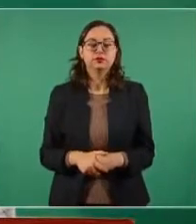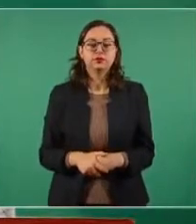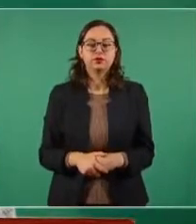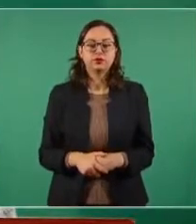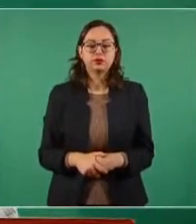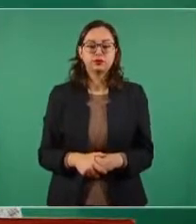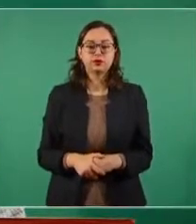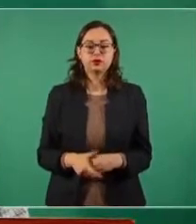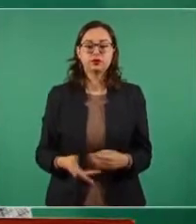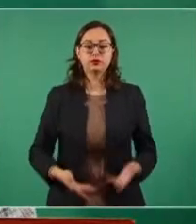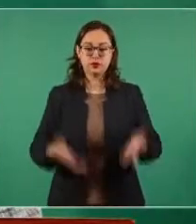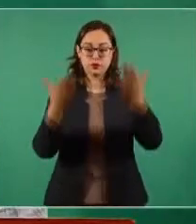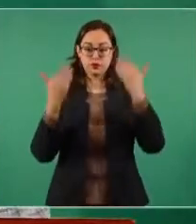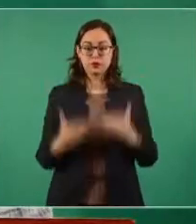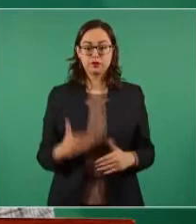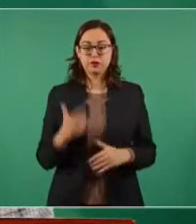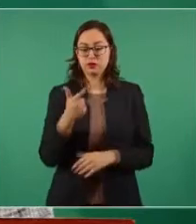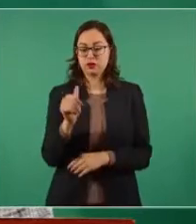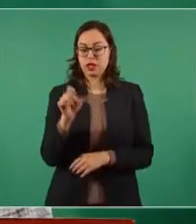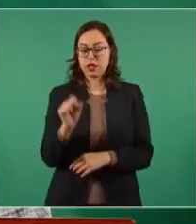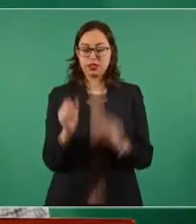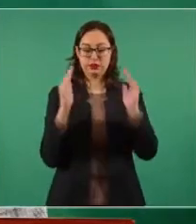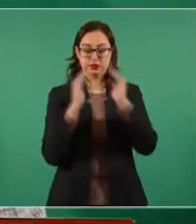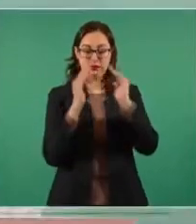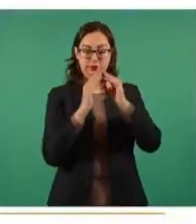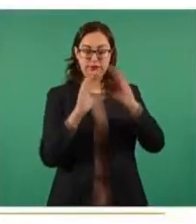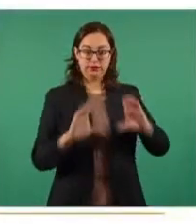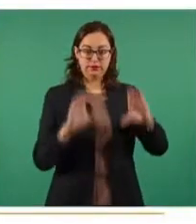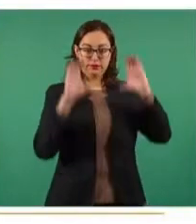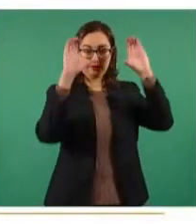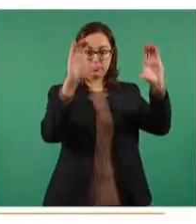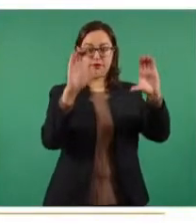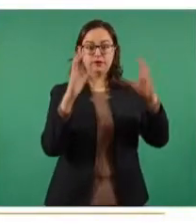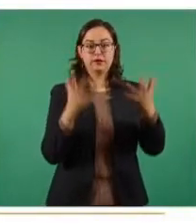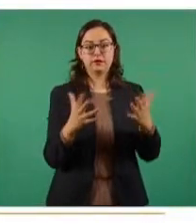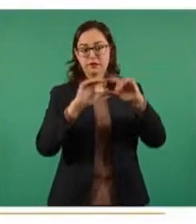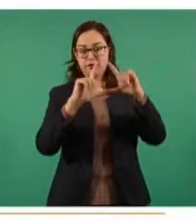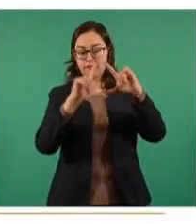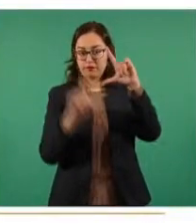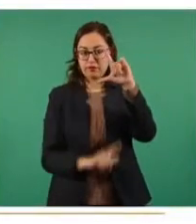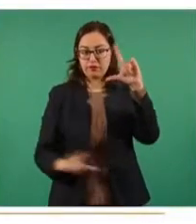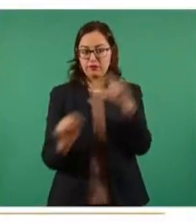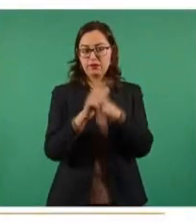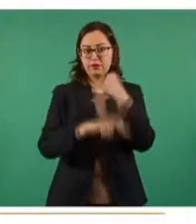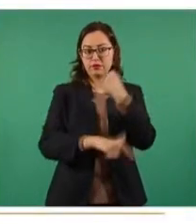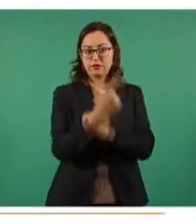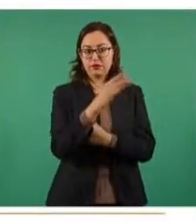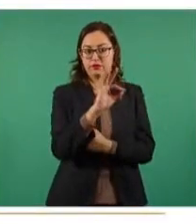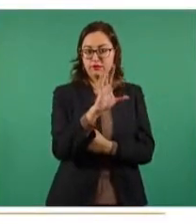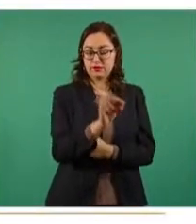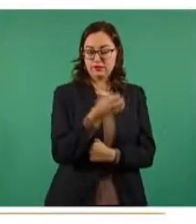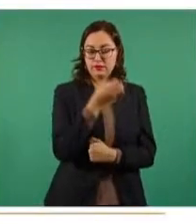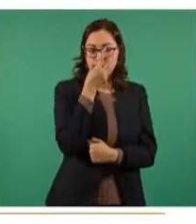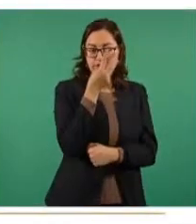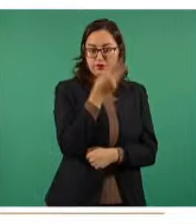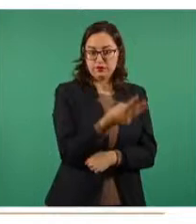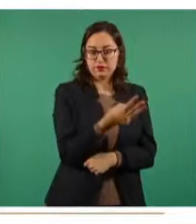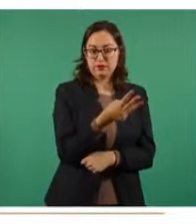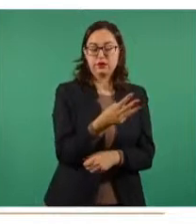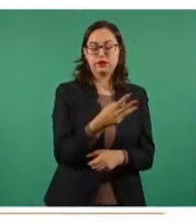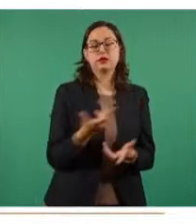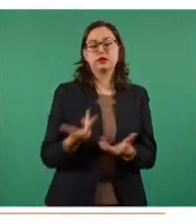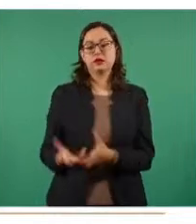para el gas estacionario 2046 por litro en todo el país 23 pesos con 9 centavos